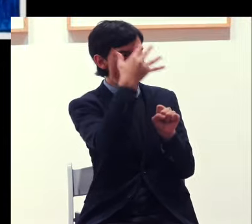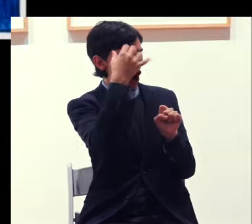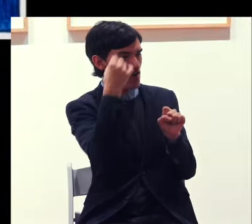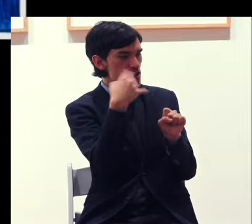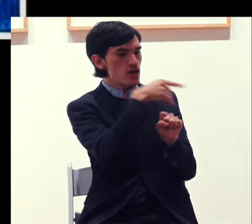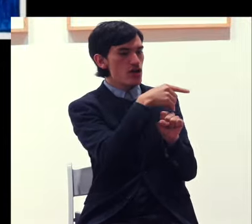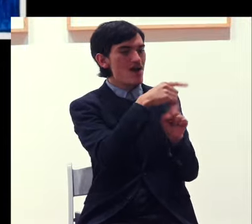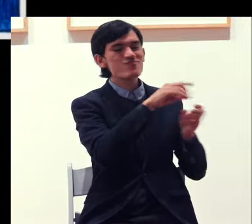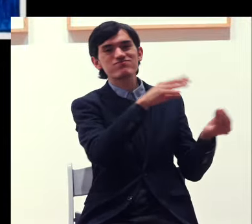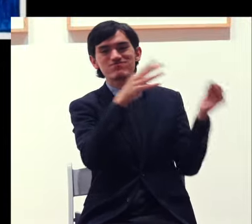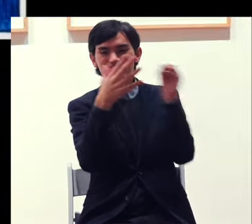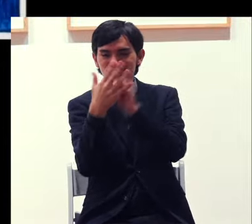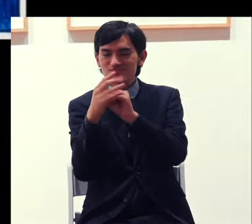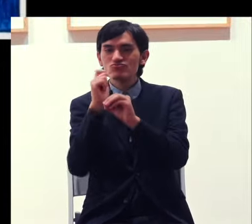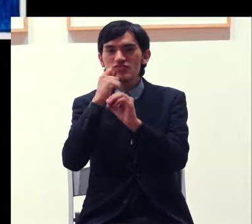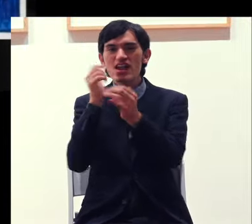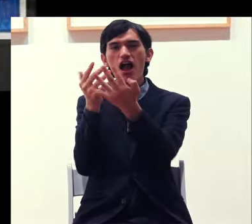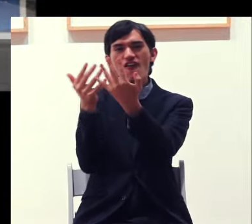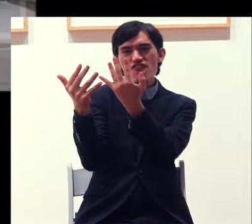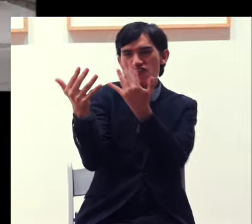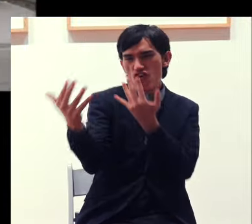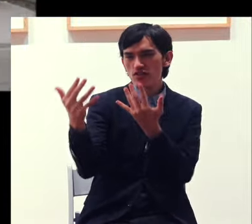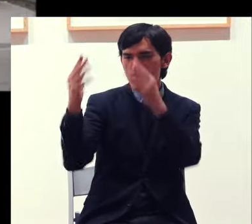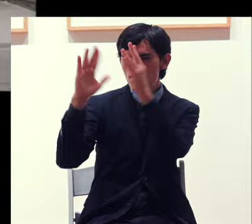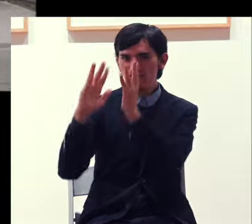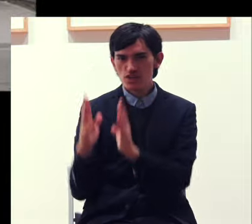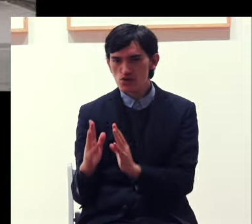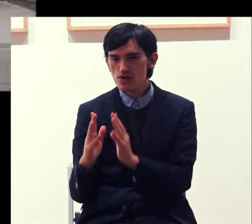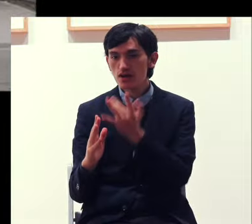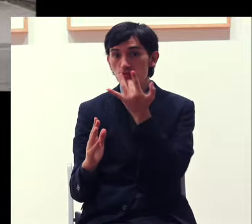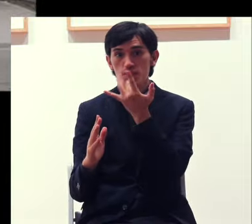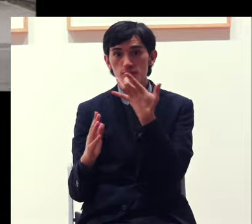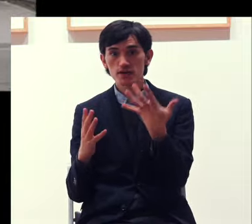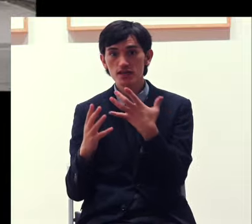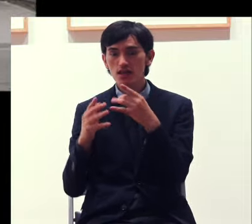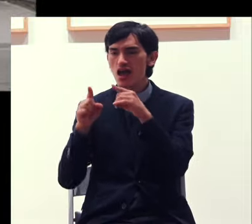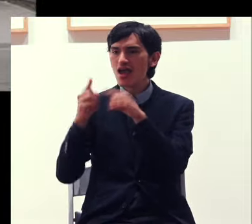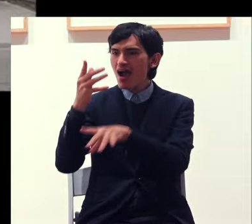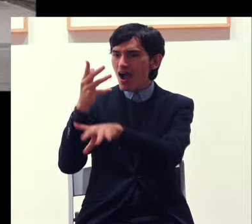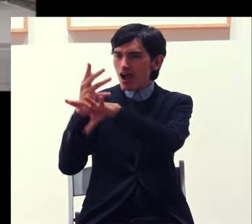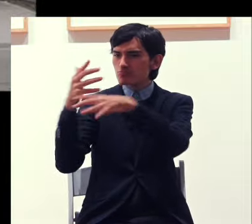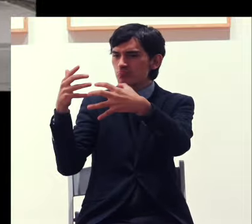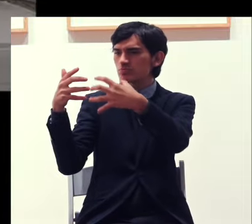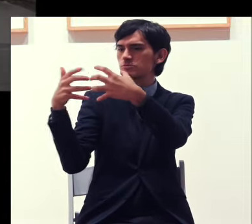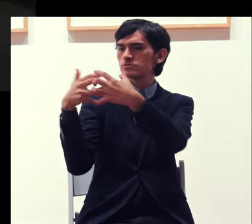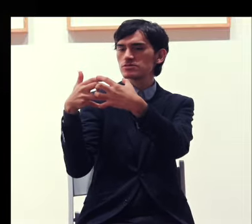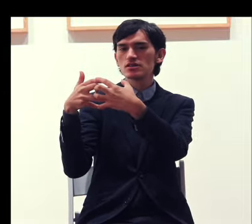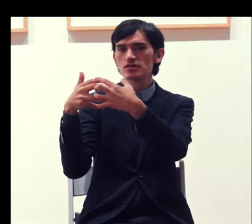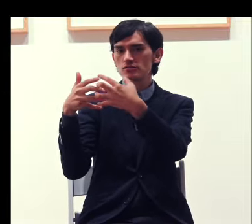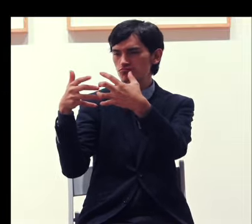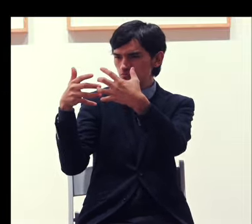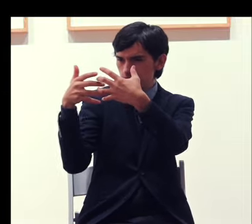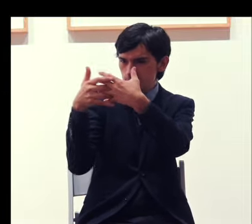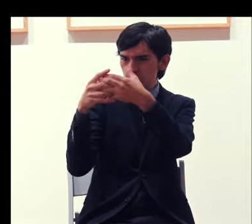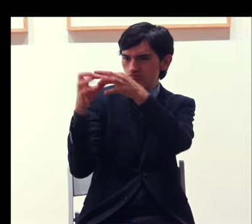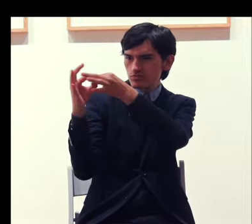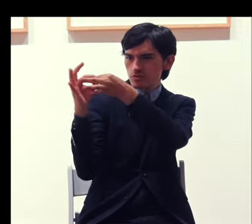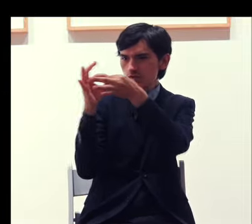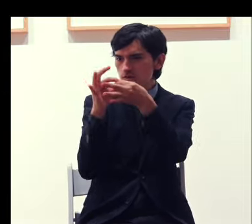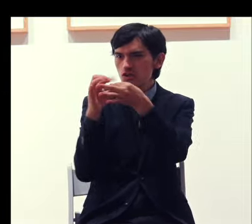errantes, permiten el movimiento entre fondo y figura, gracias a un inestable equilibrio acerca del